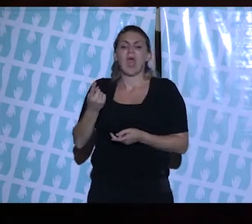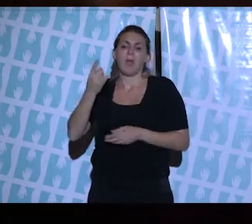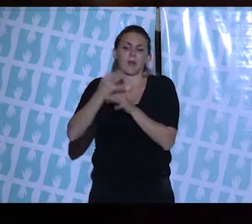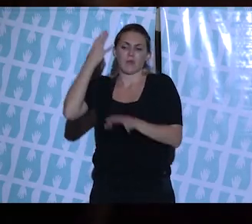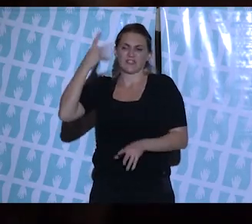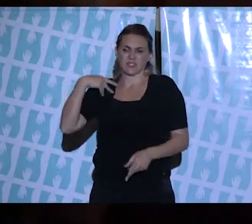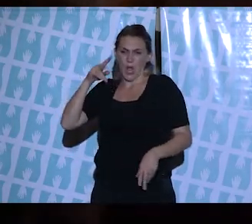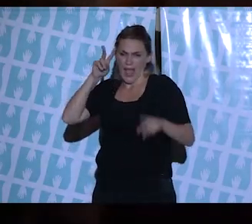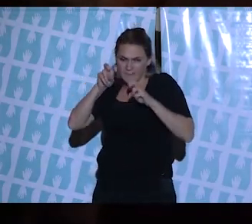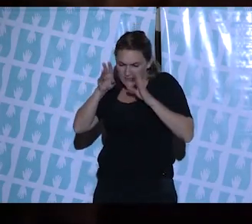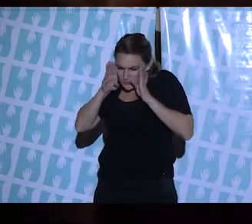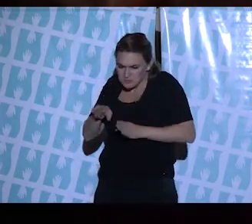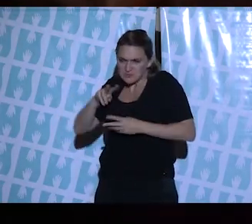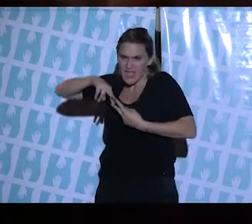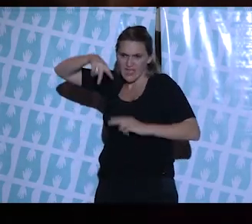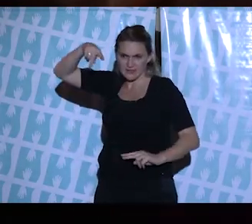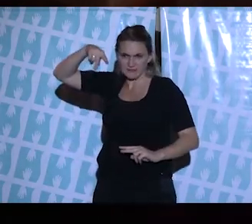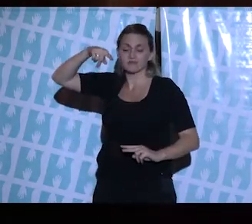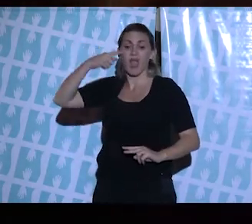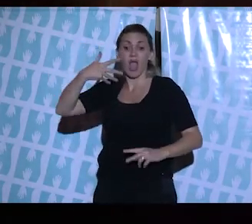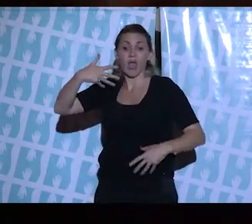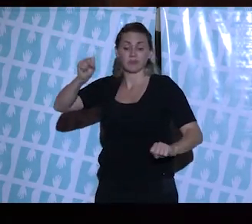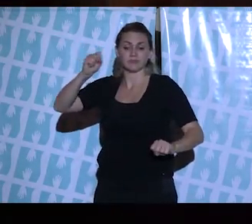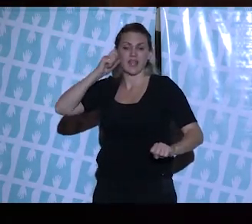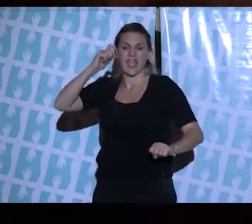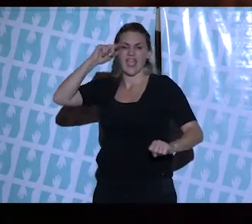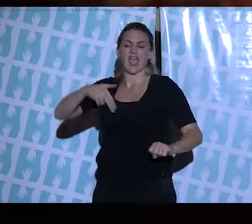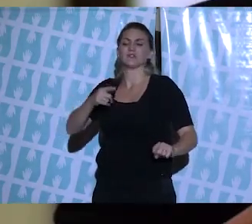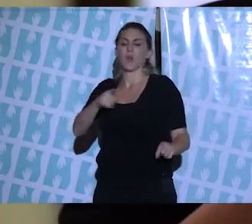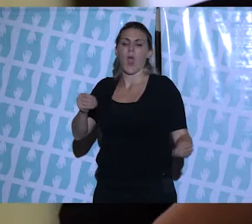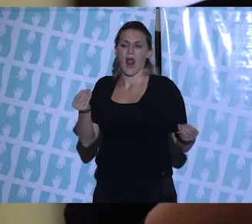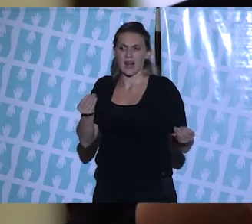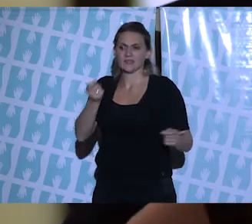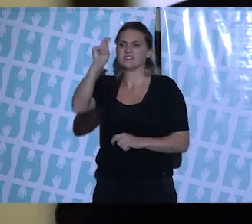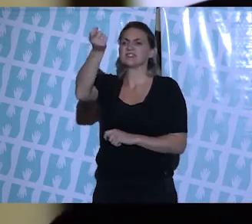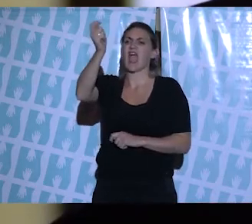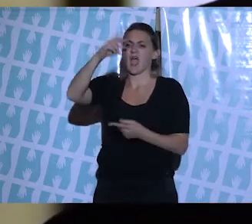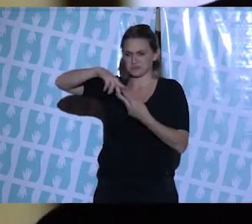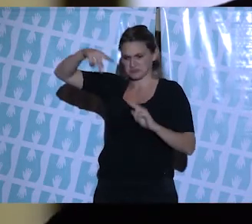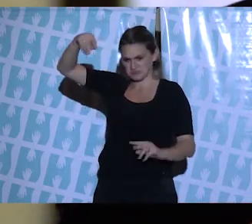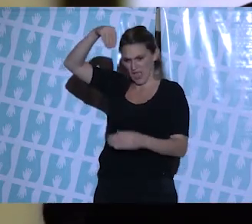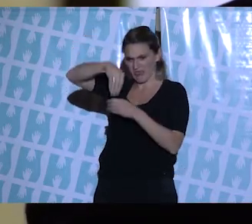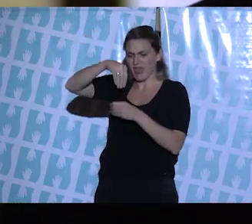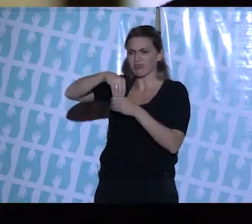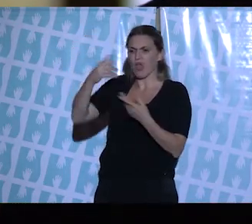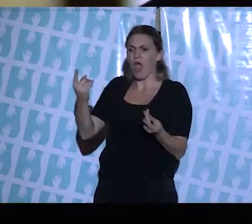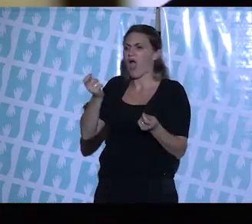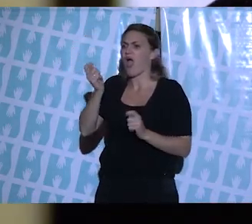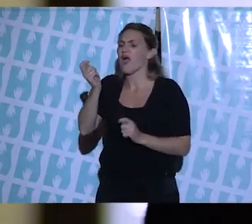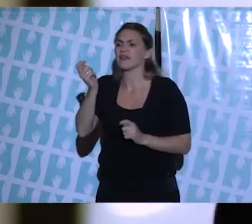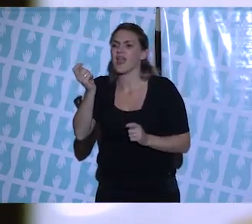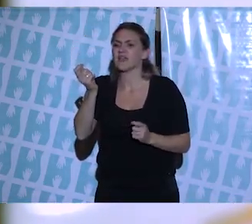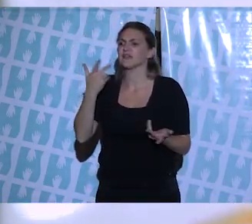el gen, pero la realidad es que quienes descubrieron las familias que tenían esta